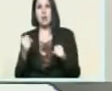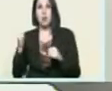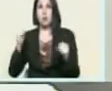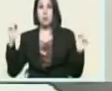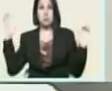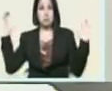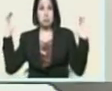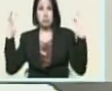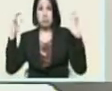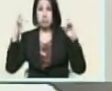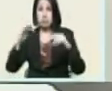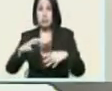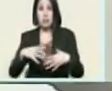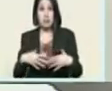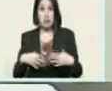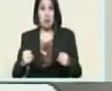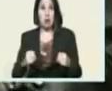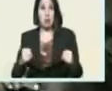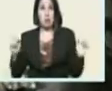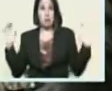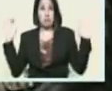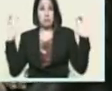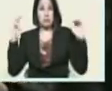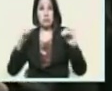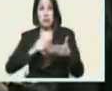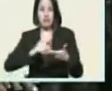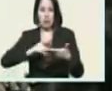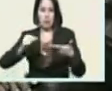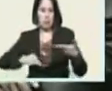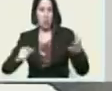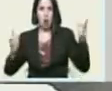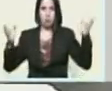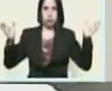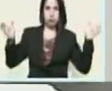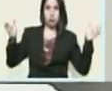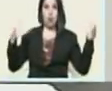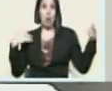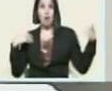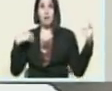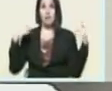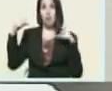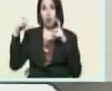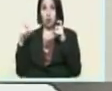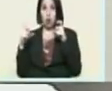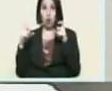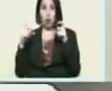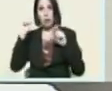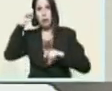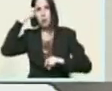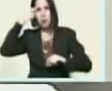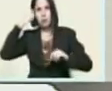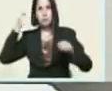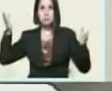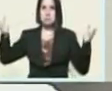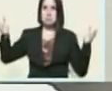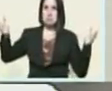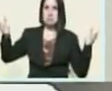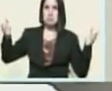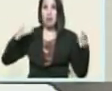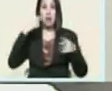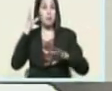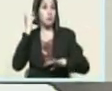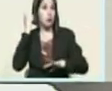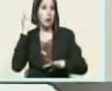vinieron todas esas mujeres del Salud que estaban ahí en la firma del contrato colectivo y nos estábamos tomando una foto de recuerdo. Y una